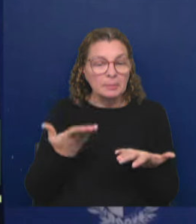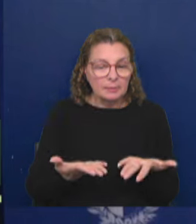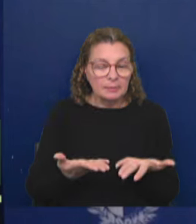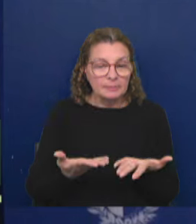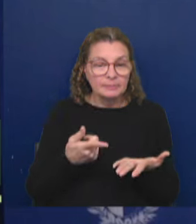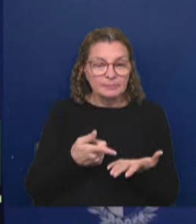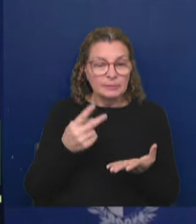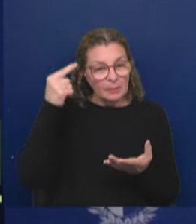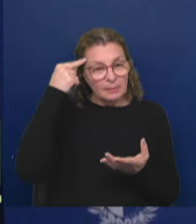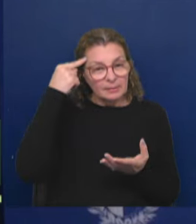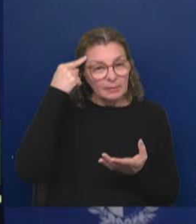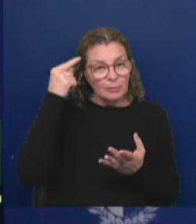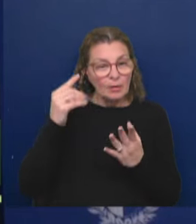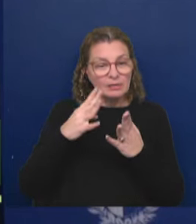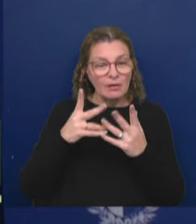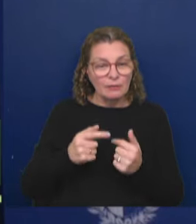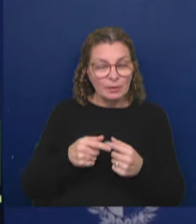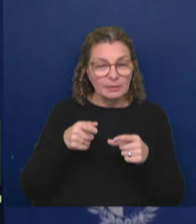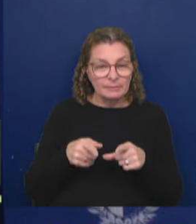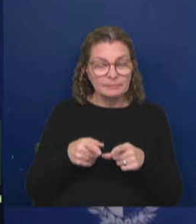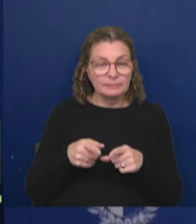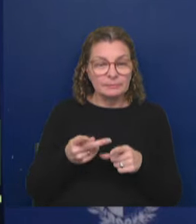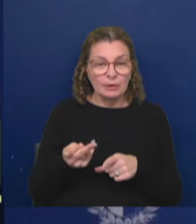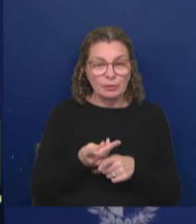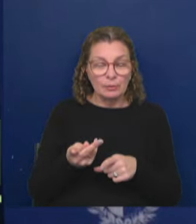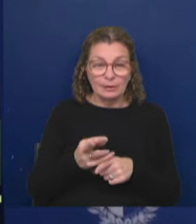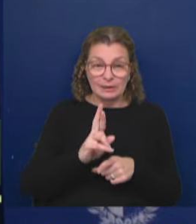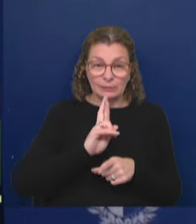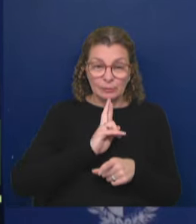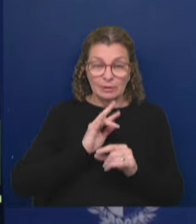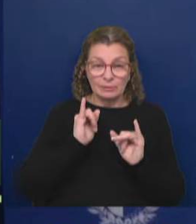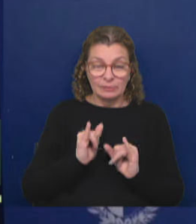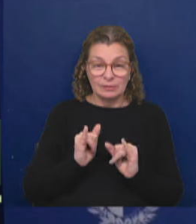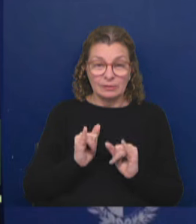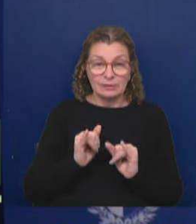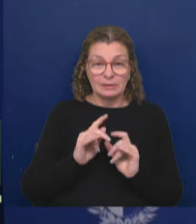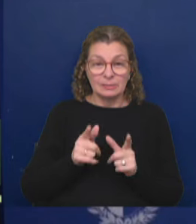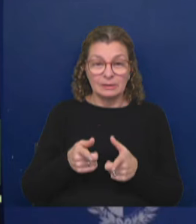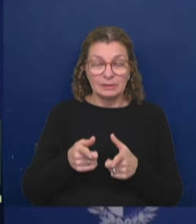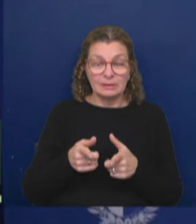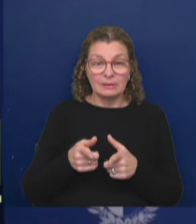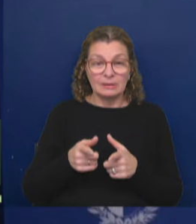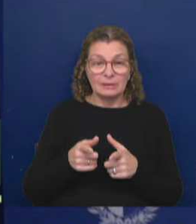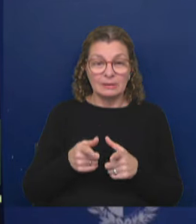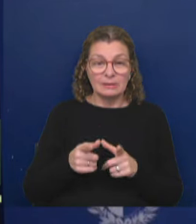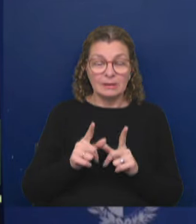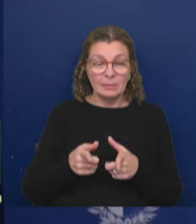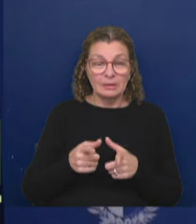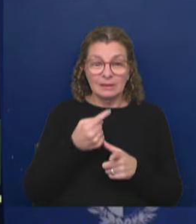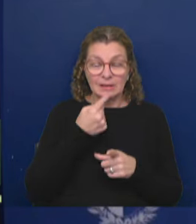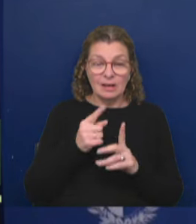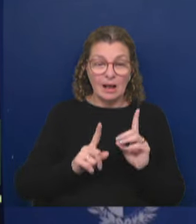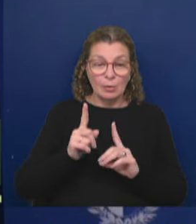Creemos que esta estrategia es la que ha venido dando resultados, sin perjuicio, naturalmente, de